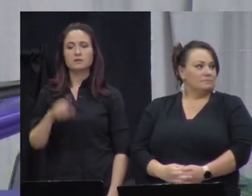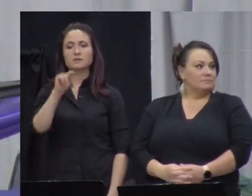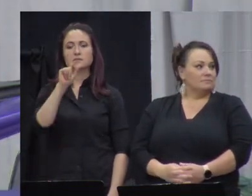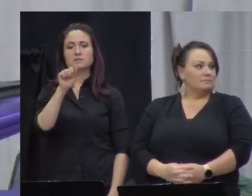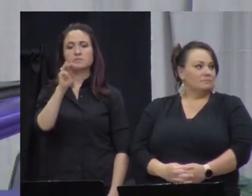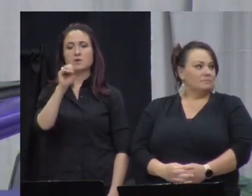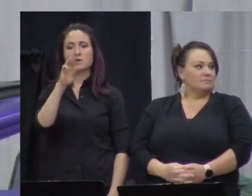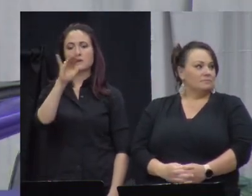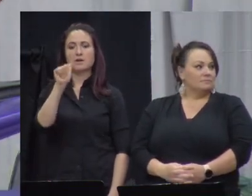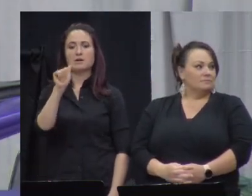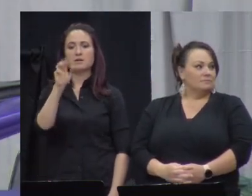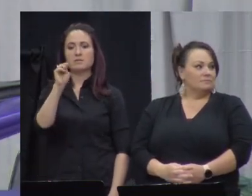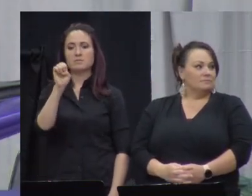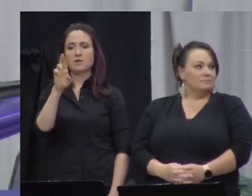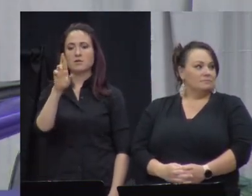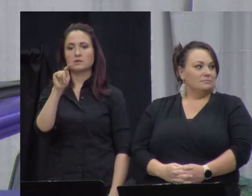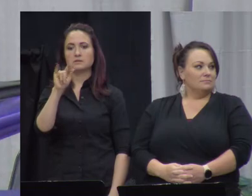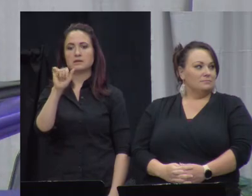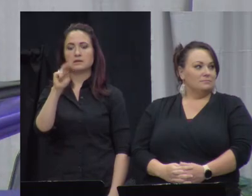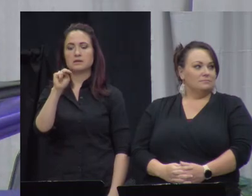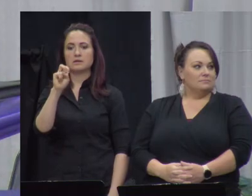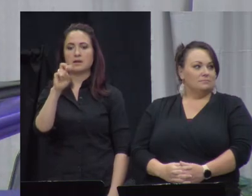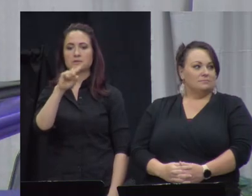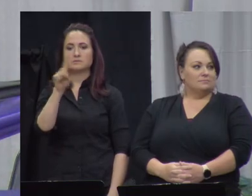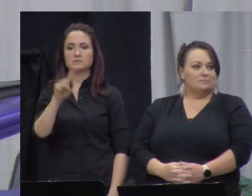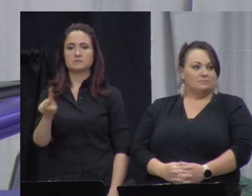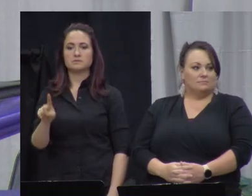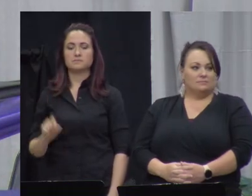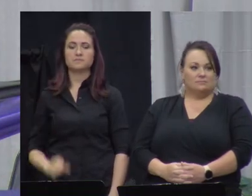Tamaria Martinez.